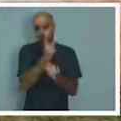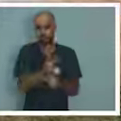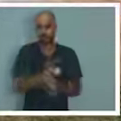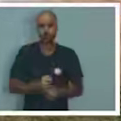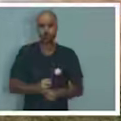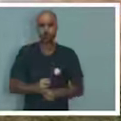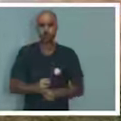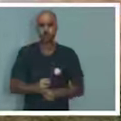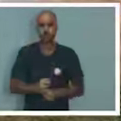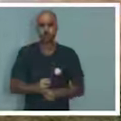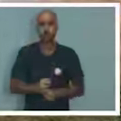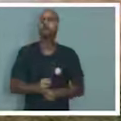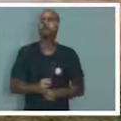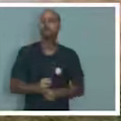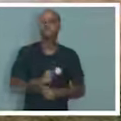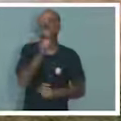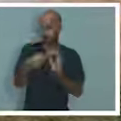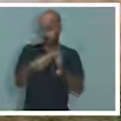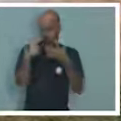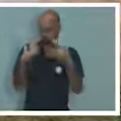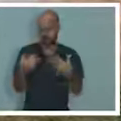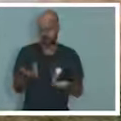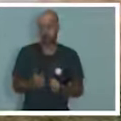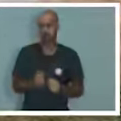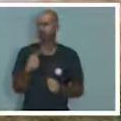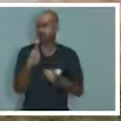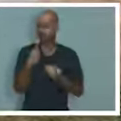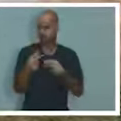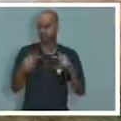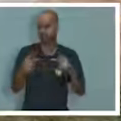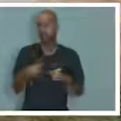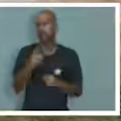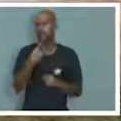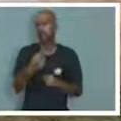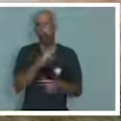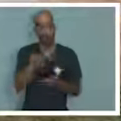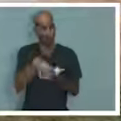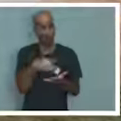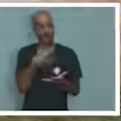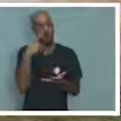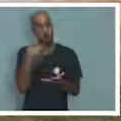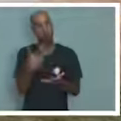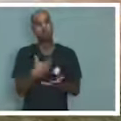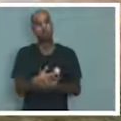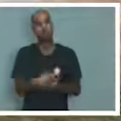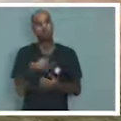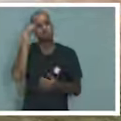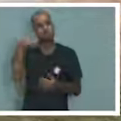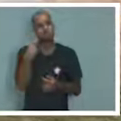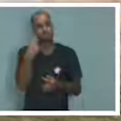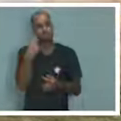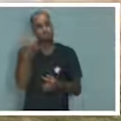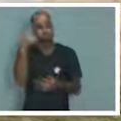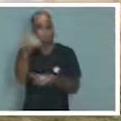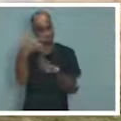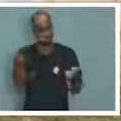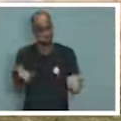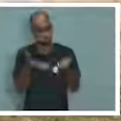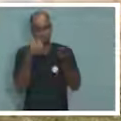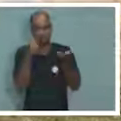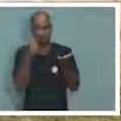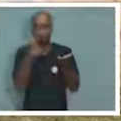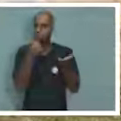hacen. Hay algo que es muy importante y que no me canso de repetirlo, y es que en este lugar es un claro ejemplo de vemos cómo el desarrollo de la